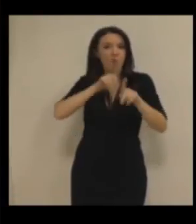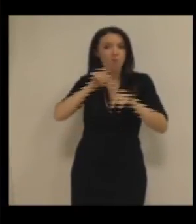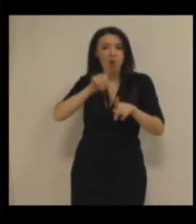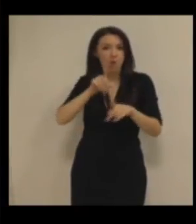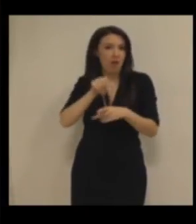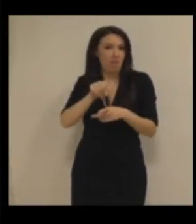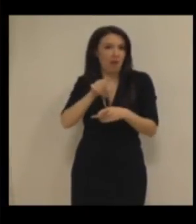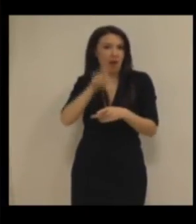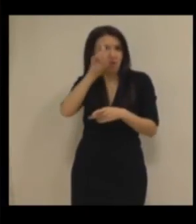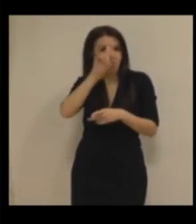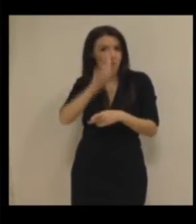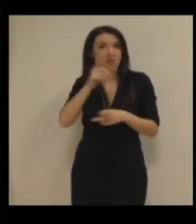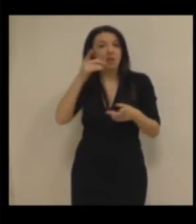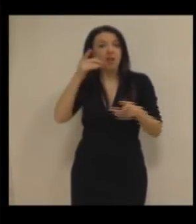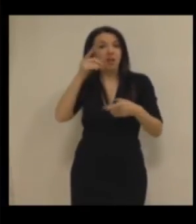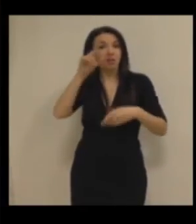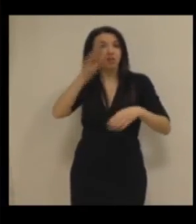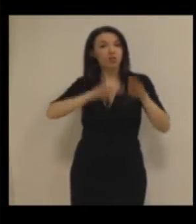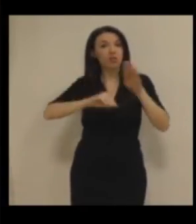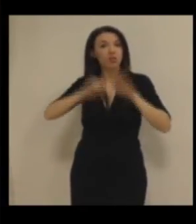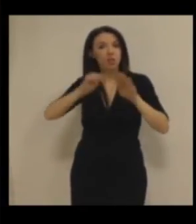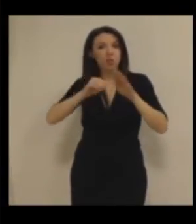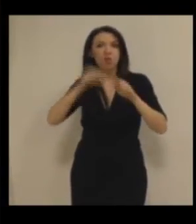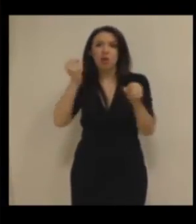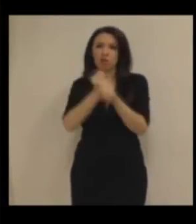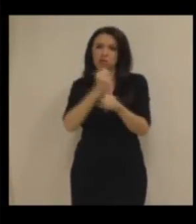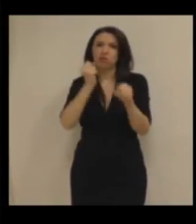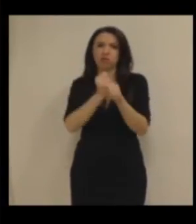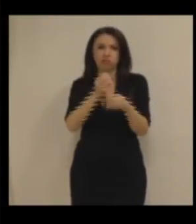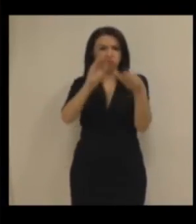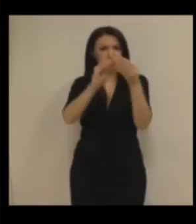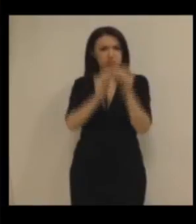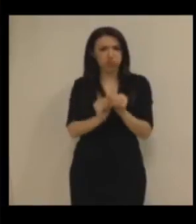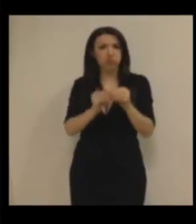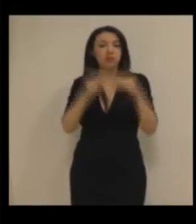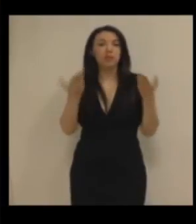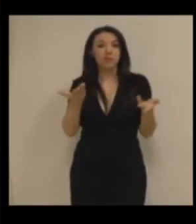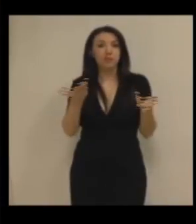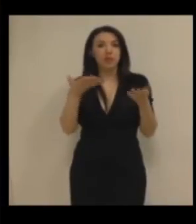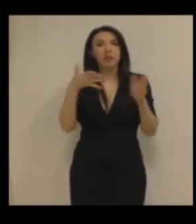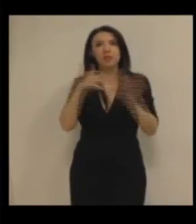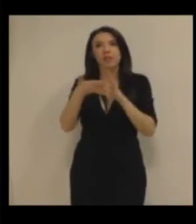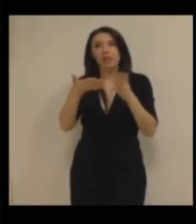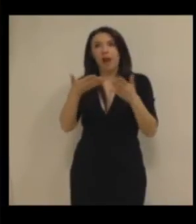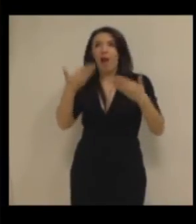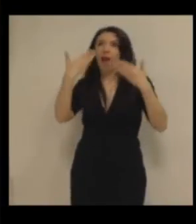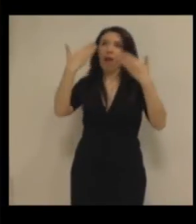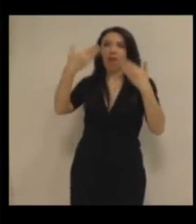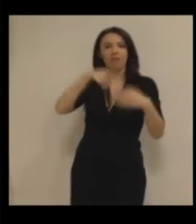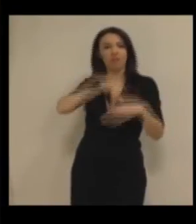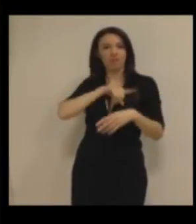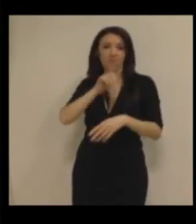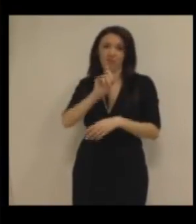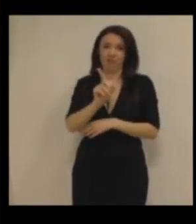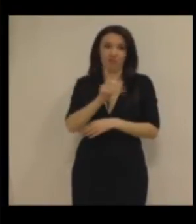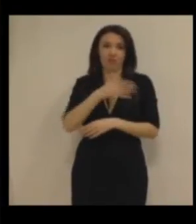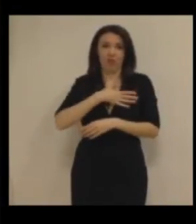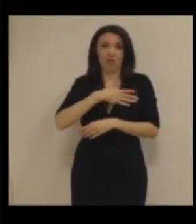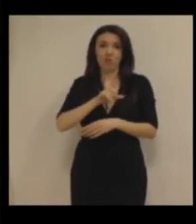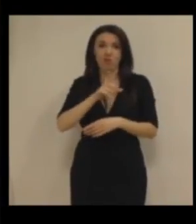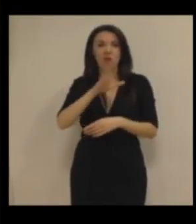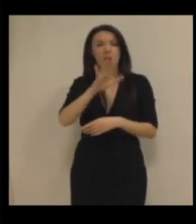¿no? Pues, y para resolverlo nos ha llevado también muchísimo trabajo. Y, entonces, no es que quiera echarnos flores, pero lo que quiero decir es que